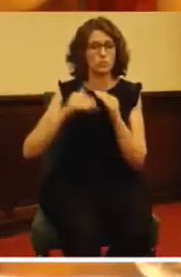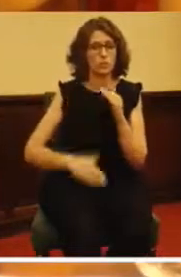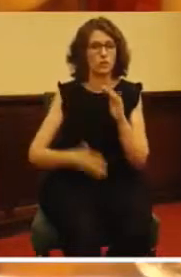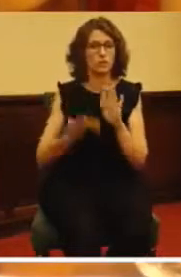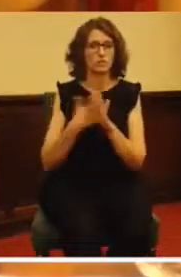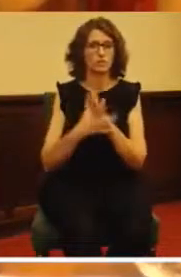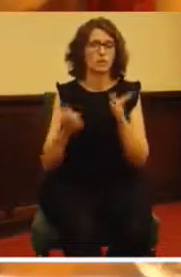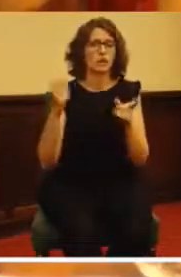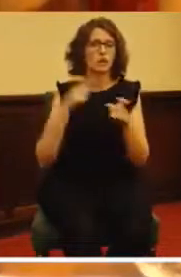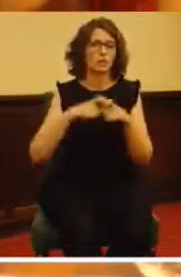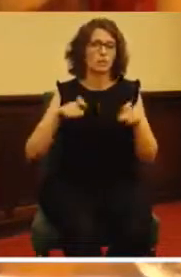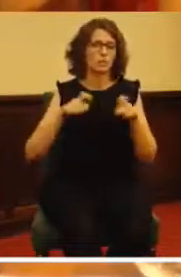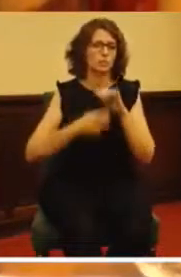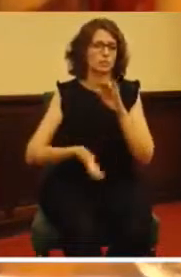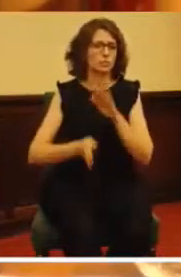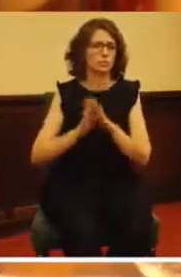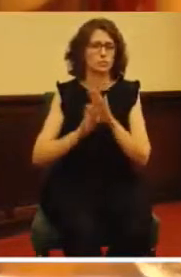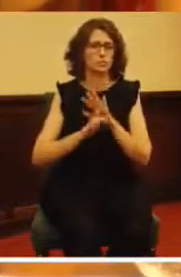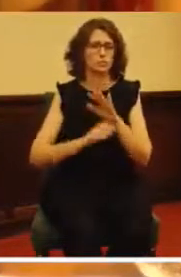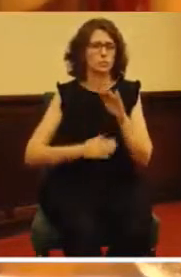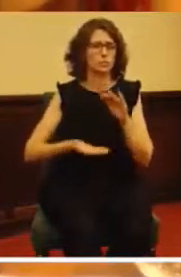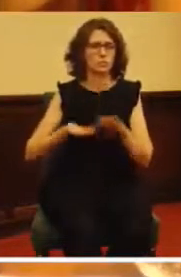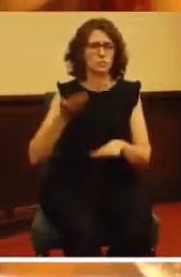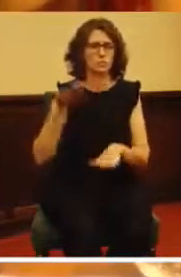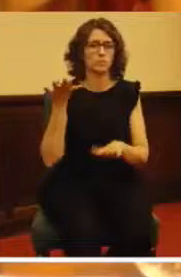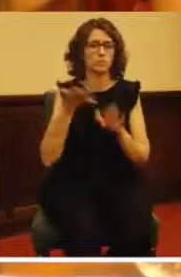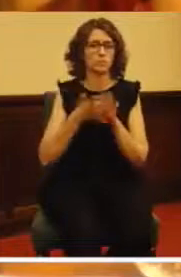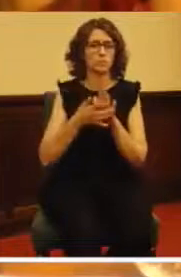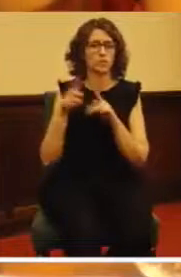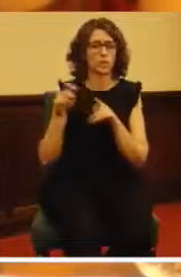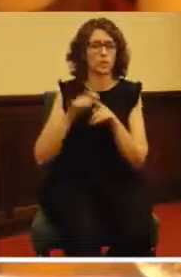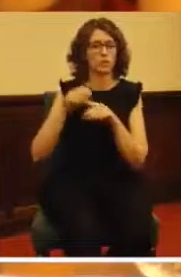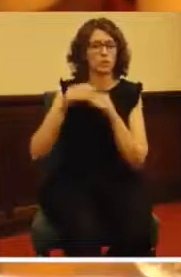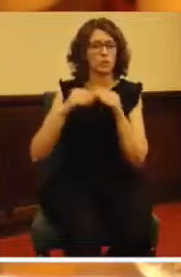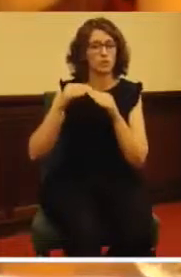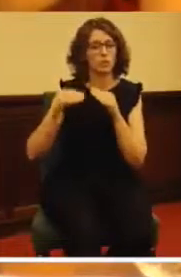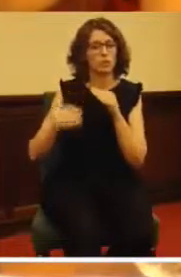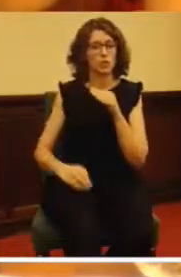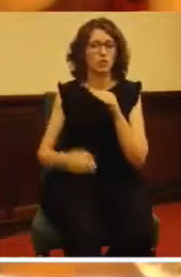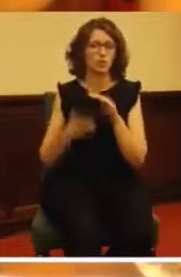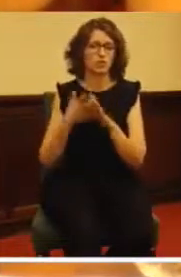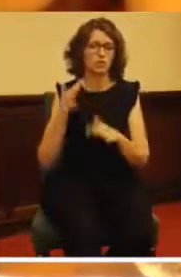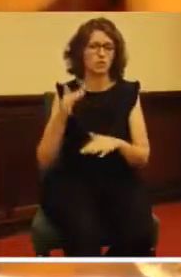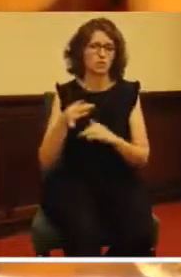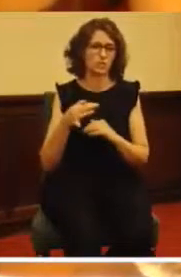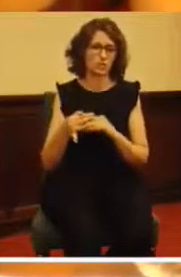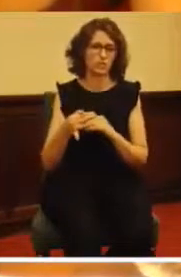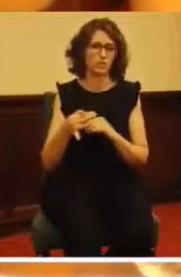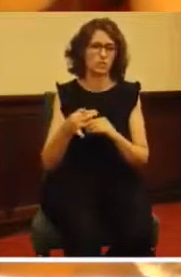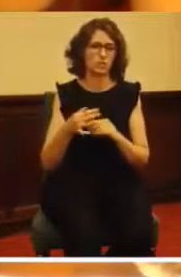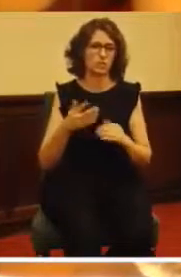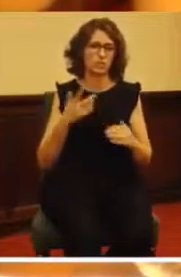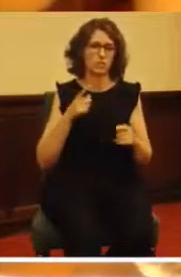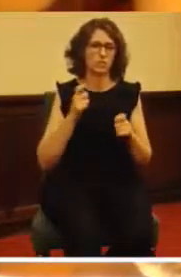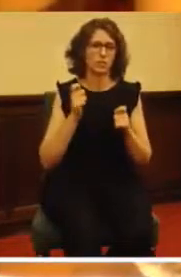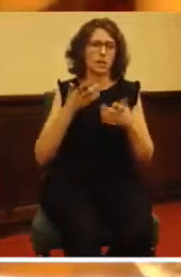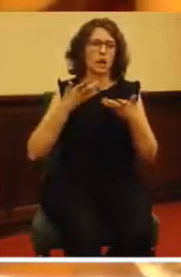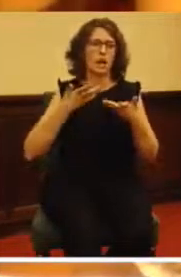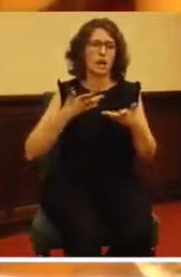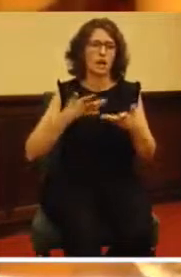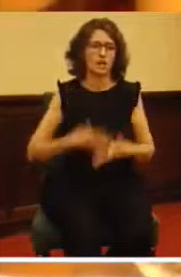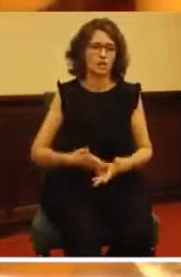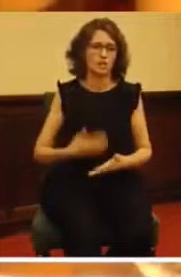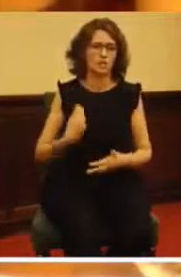lo tanto, seguir bajando el tipo impositivo es bueno. Es bueno y, como les he dicho, alivia la presión fiscal a la ciudadanía. Y nuestro